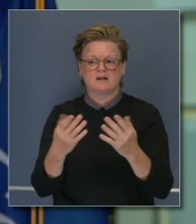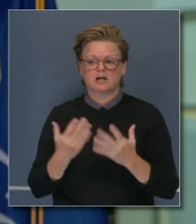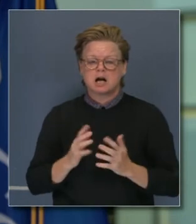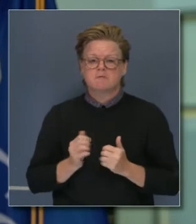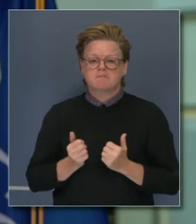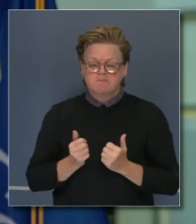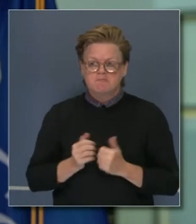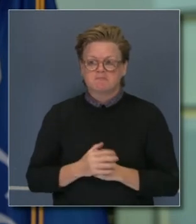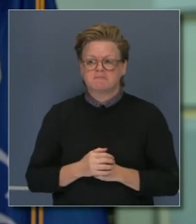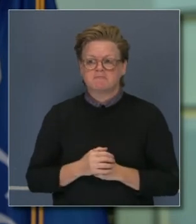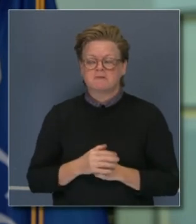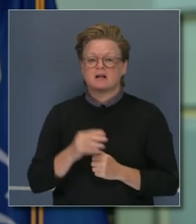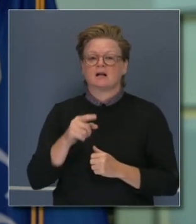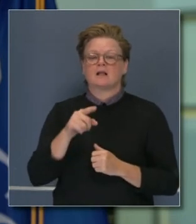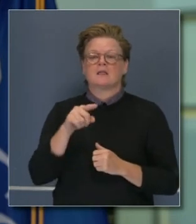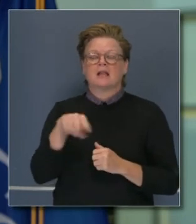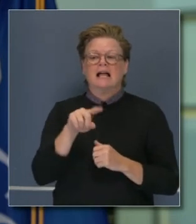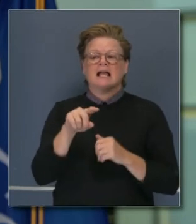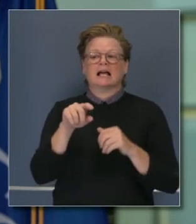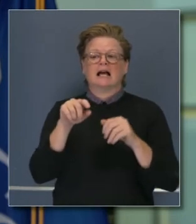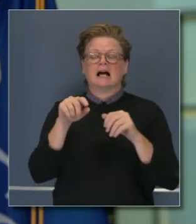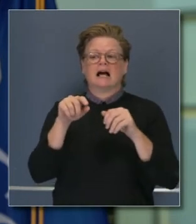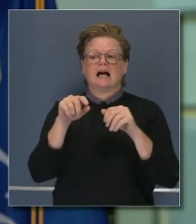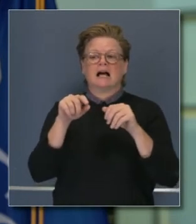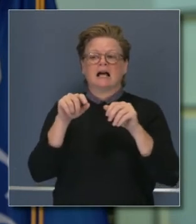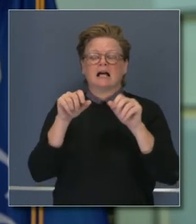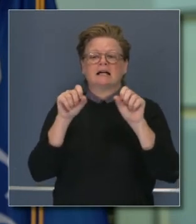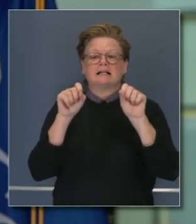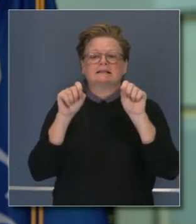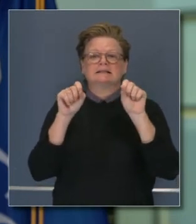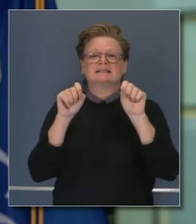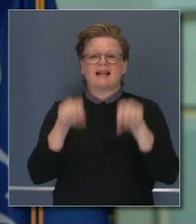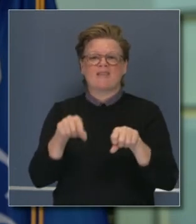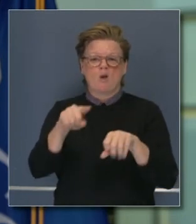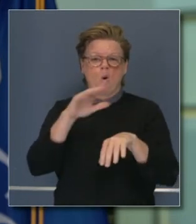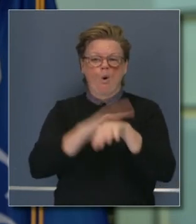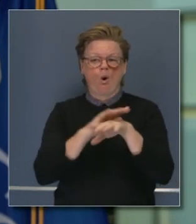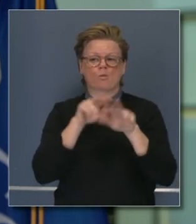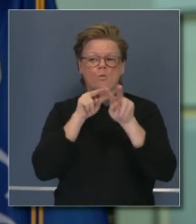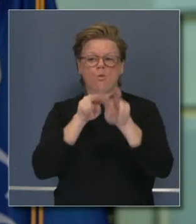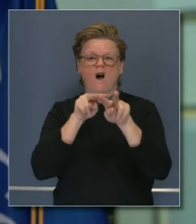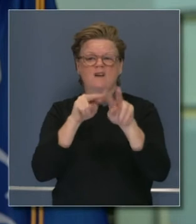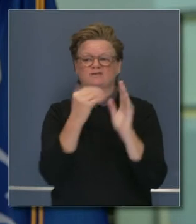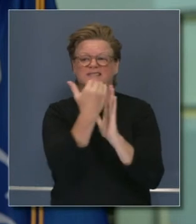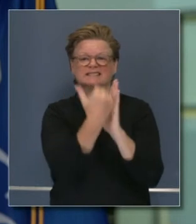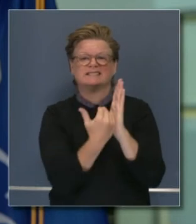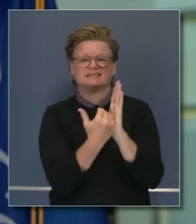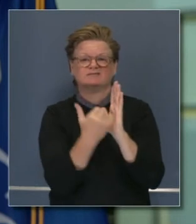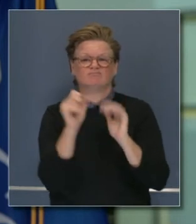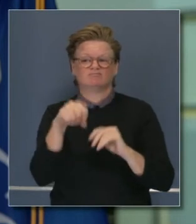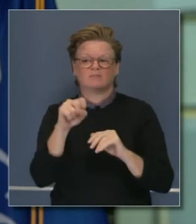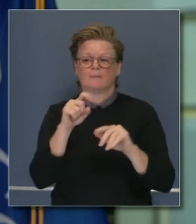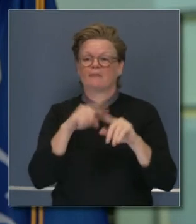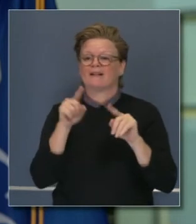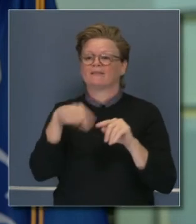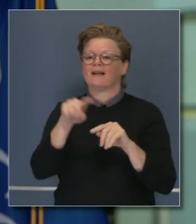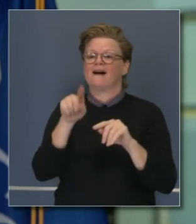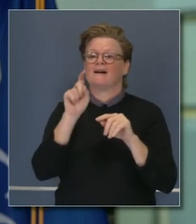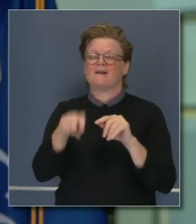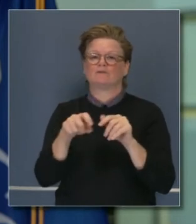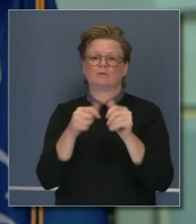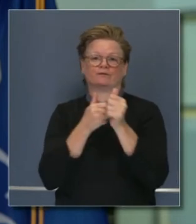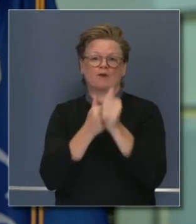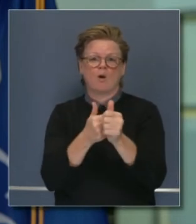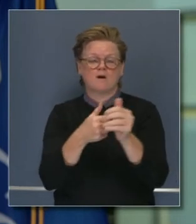pueden solicitarlo, estando todavía en la lista de monitoreo, aunque uno no esté fuera de la lista. Hay un rango dentro